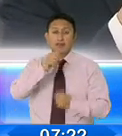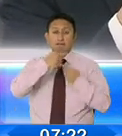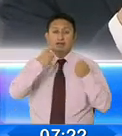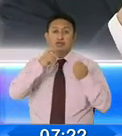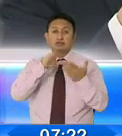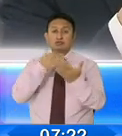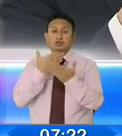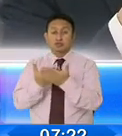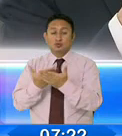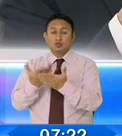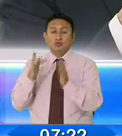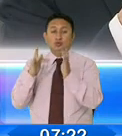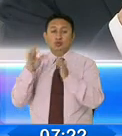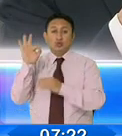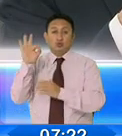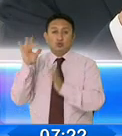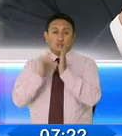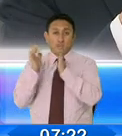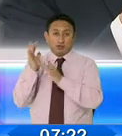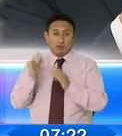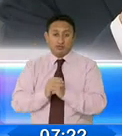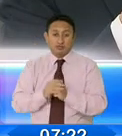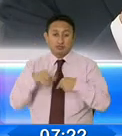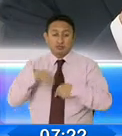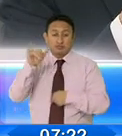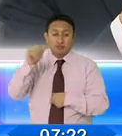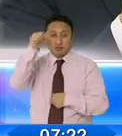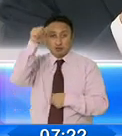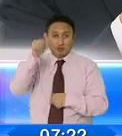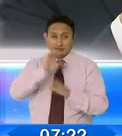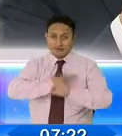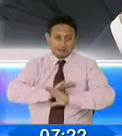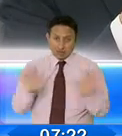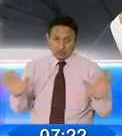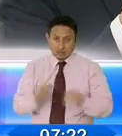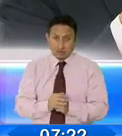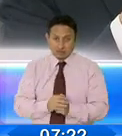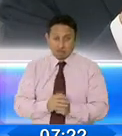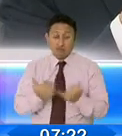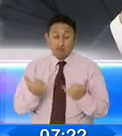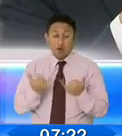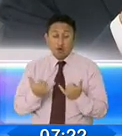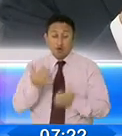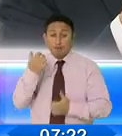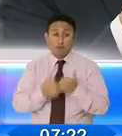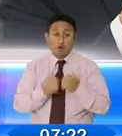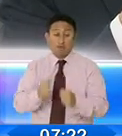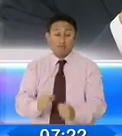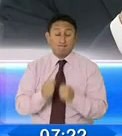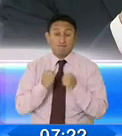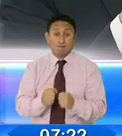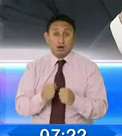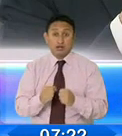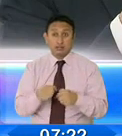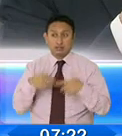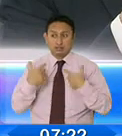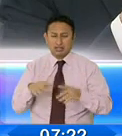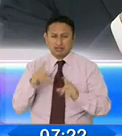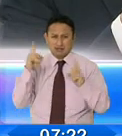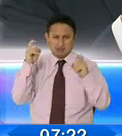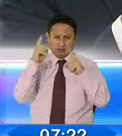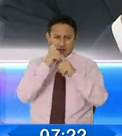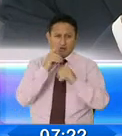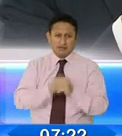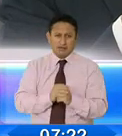abril. Aquí no se exceptúan fines de semana ni feriados. Estamos en un momento crítico, estamos en un momento muy difícil